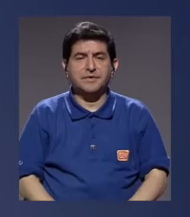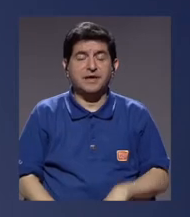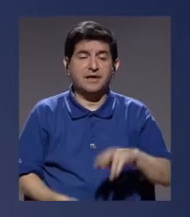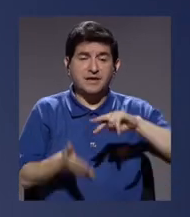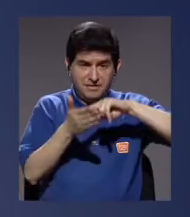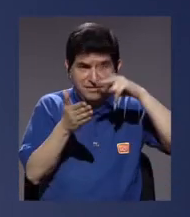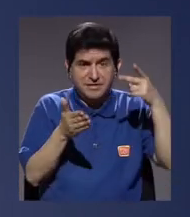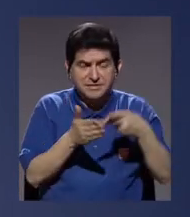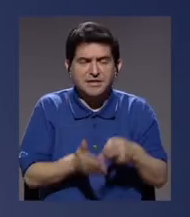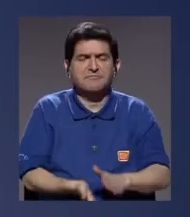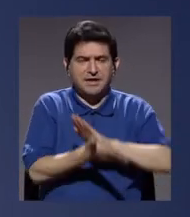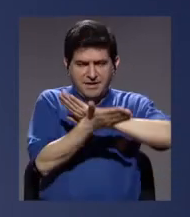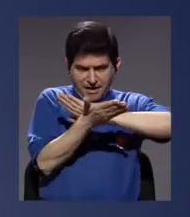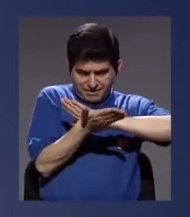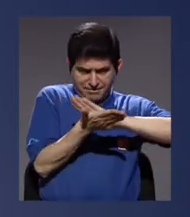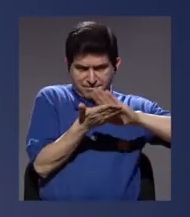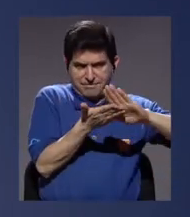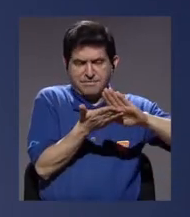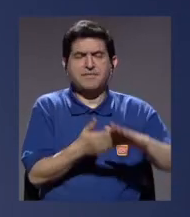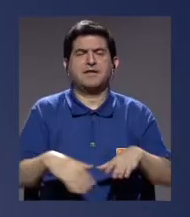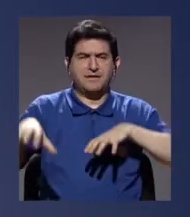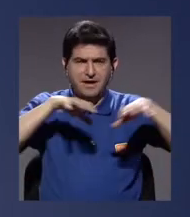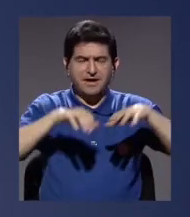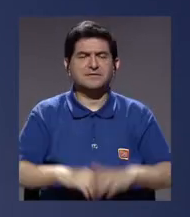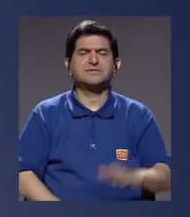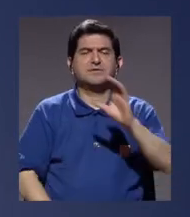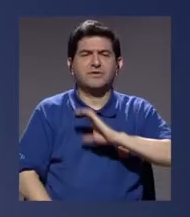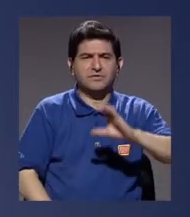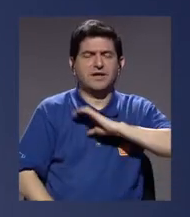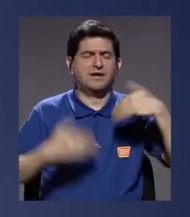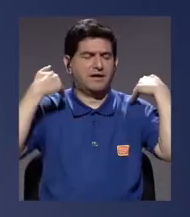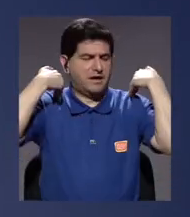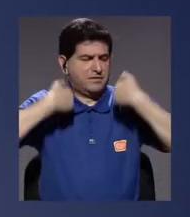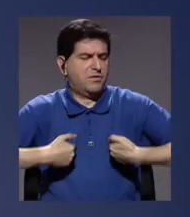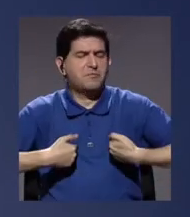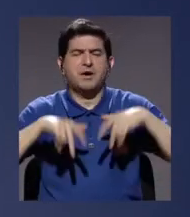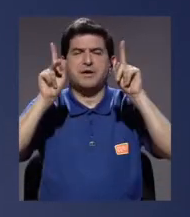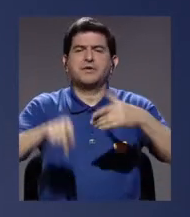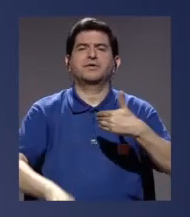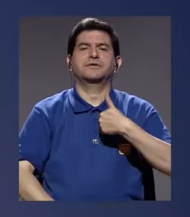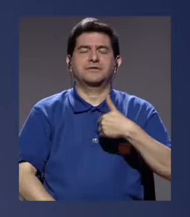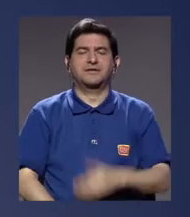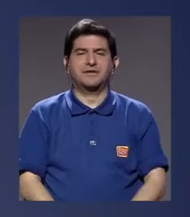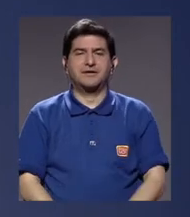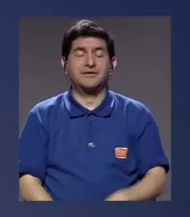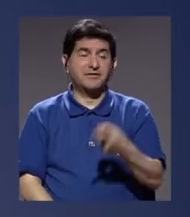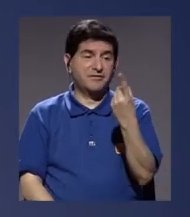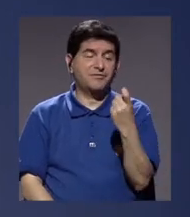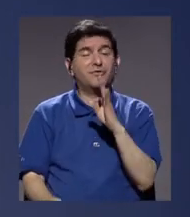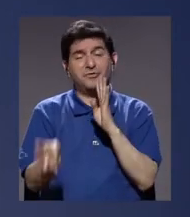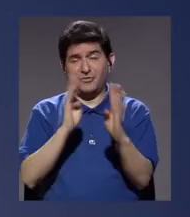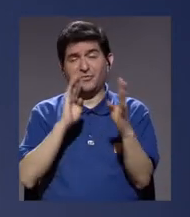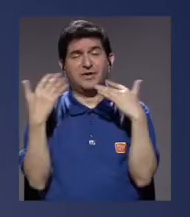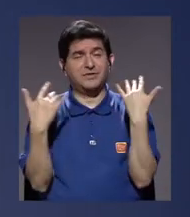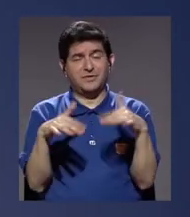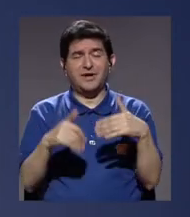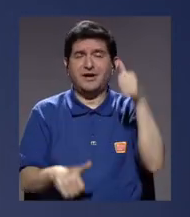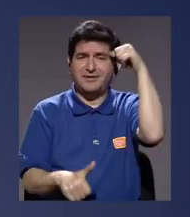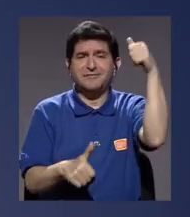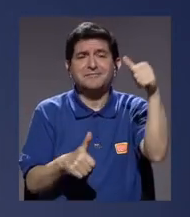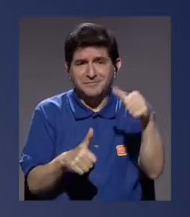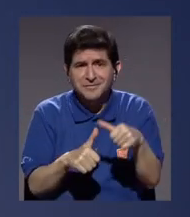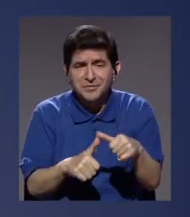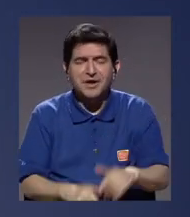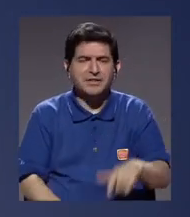casualmente hacen dignificación sobre ese carácter humano de las personas. Nos faltó mucho que hablar porque recuerden